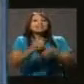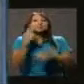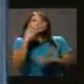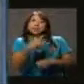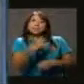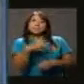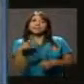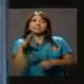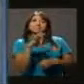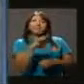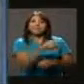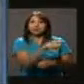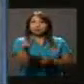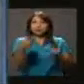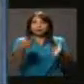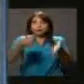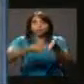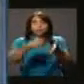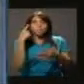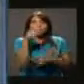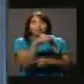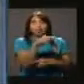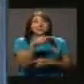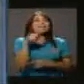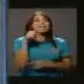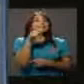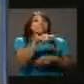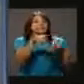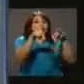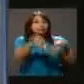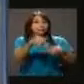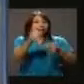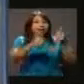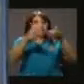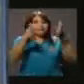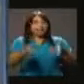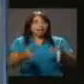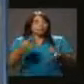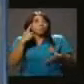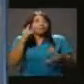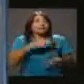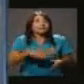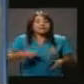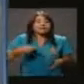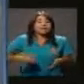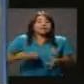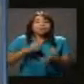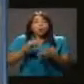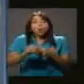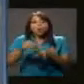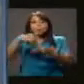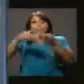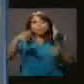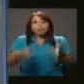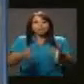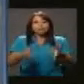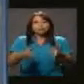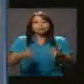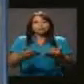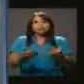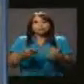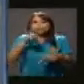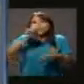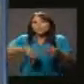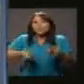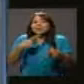sufragio de los costarricenses y si la persona candidato a presidente o a diputado no puede a usted decirle